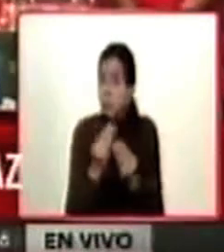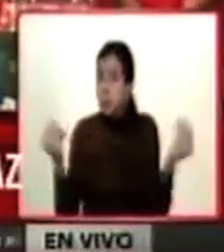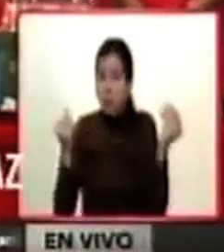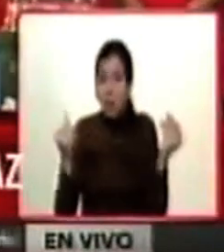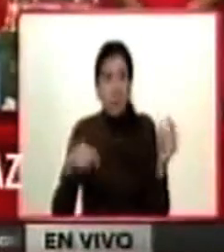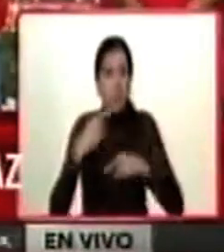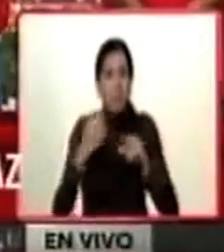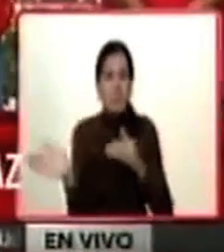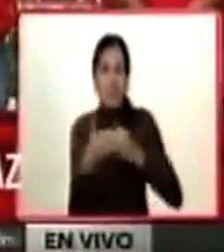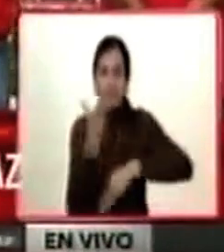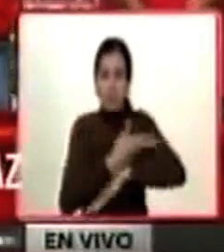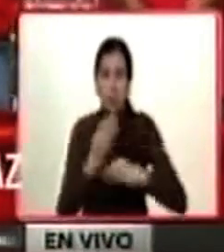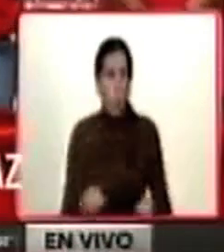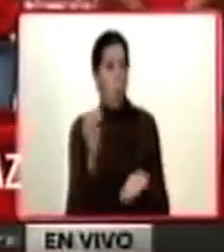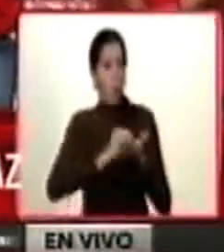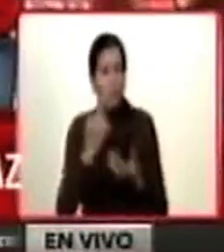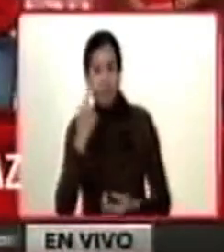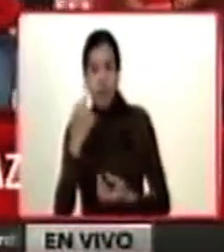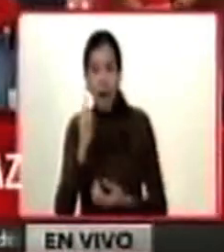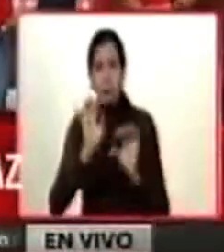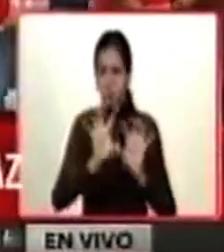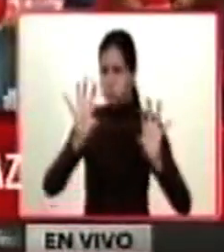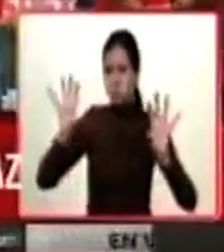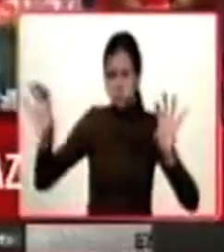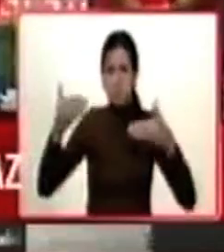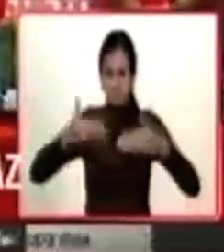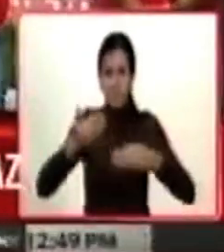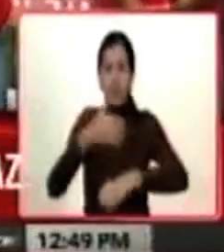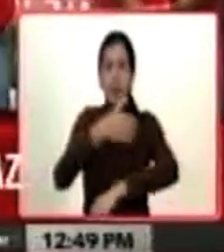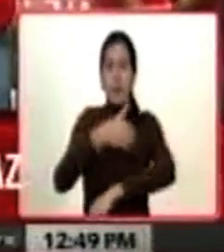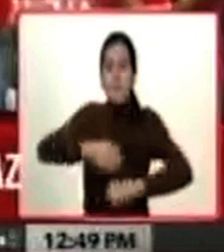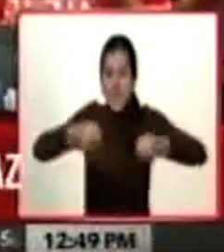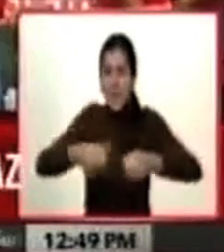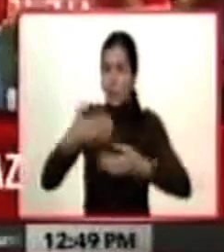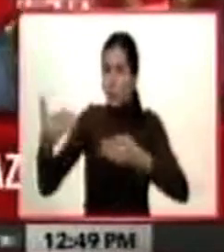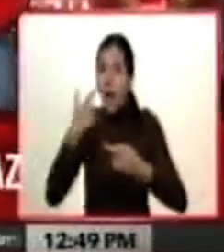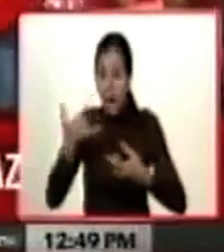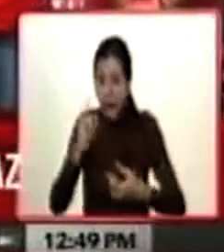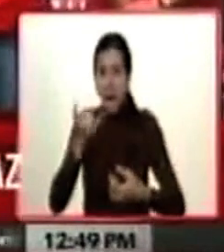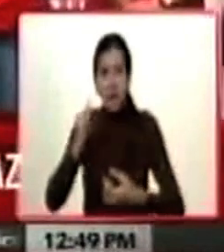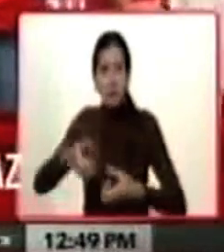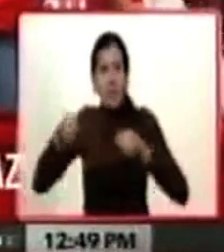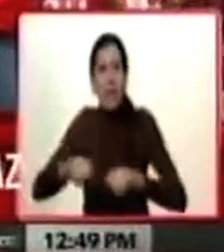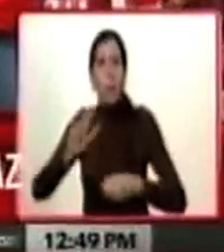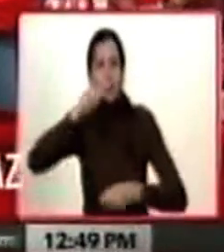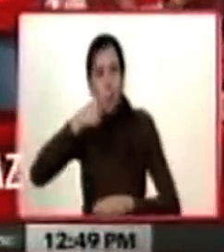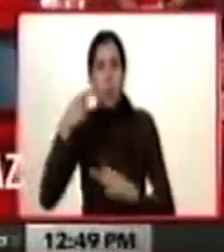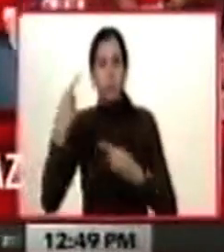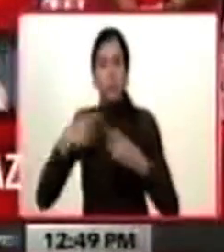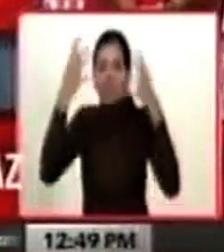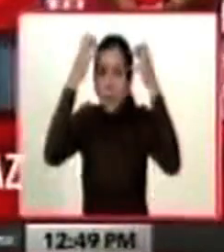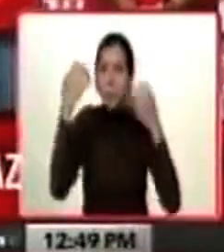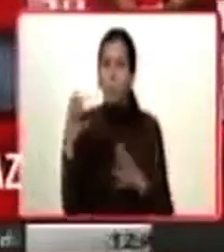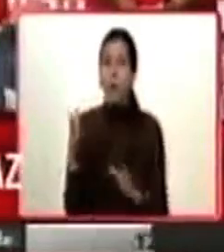sabían. Está apareciendo la leche en polvo, los productos básicos, el pollo. Allí en San Antonio del Táchira tenían un año